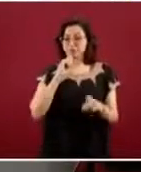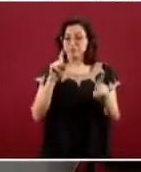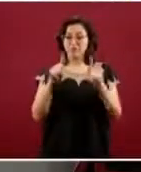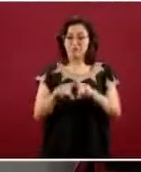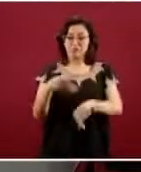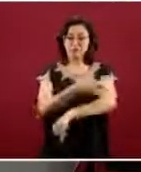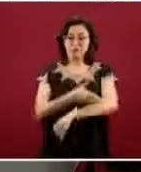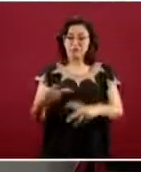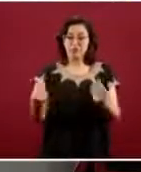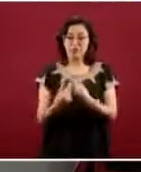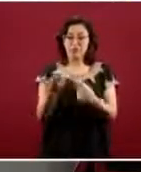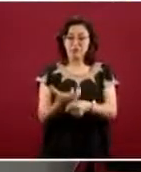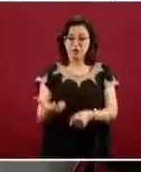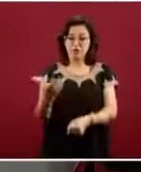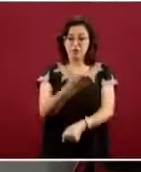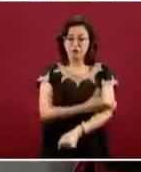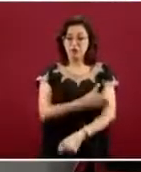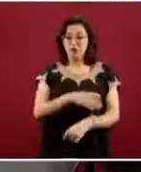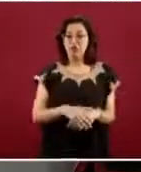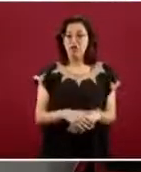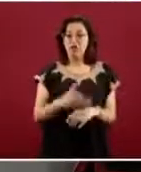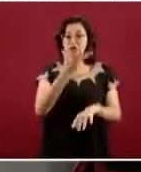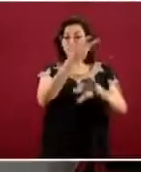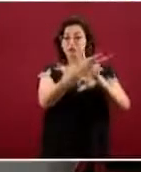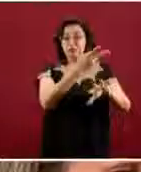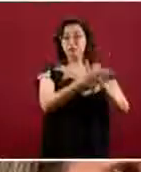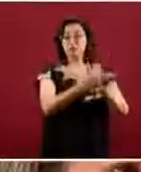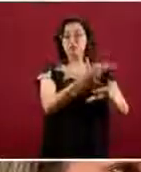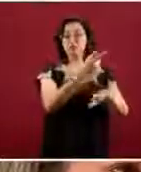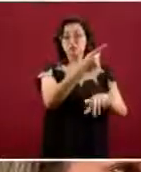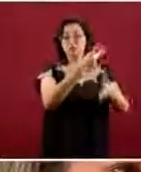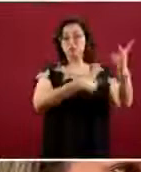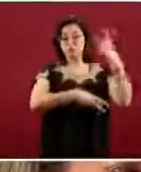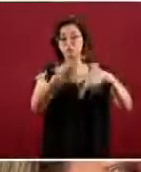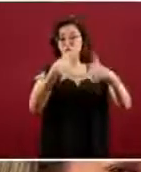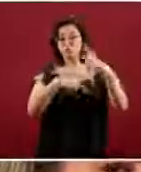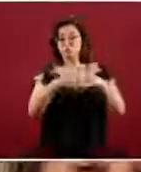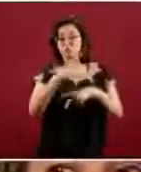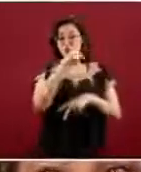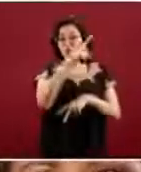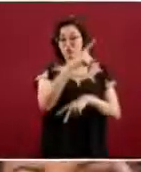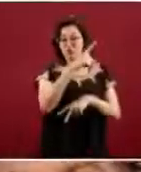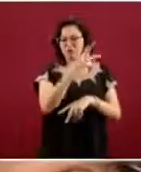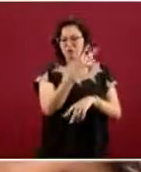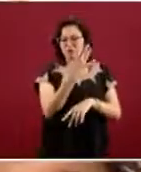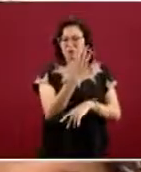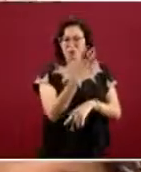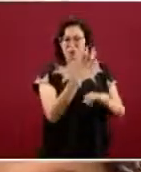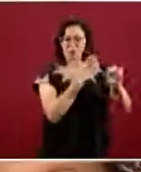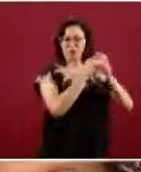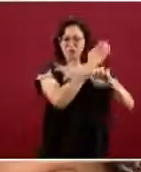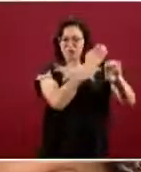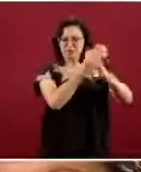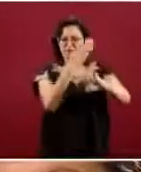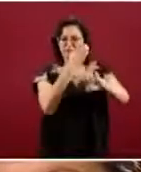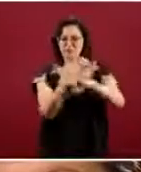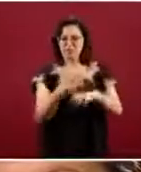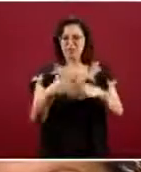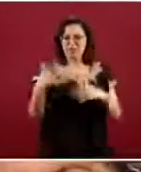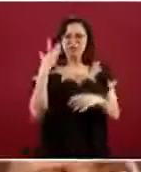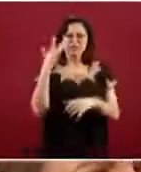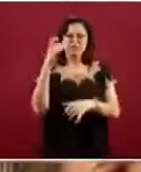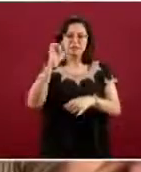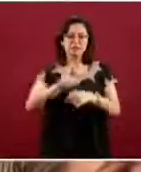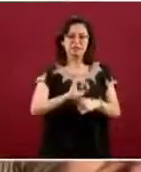sus familias, por lo que el número de personas que vienen de los Estados Unidos, de los 50 estados de Estados Unidos, en esas fechas es